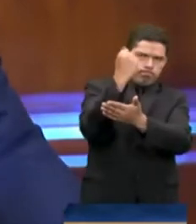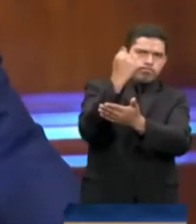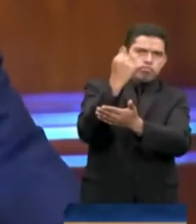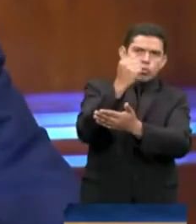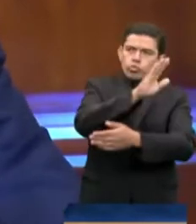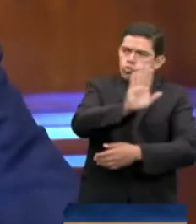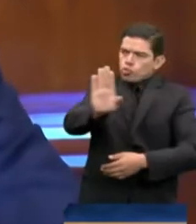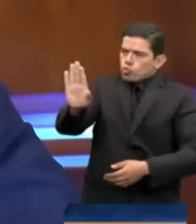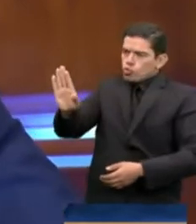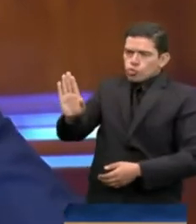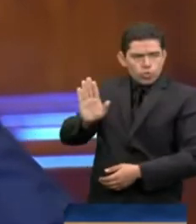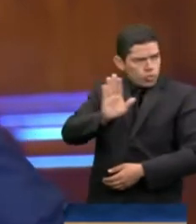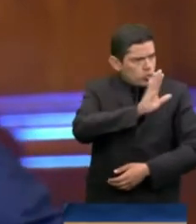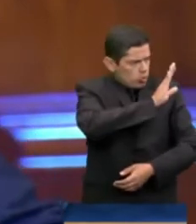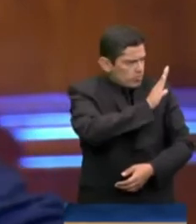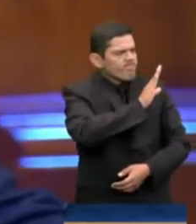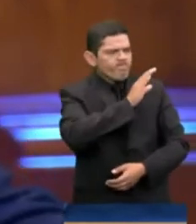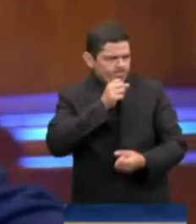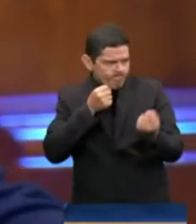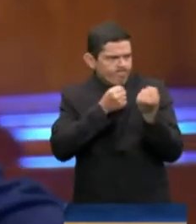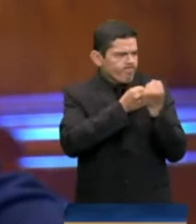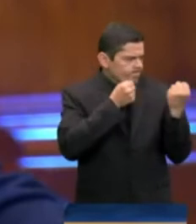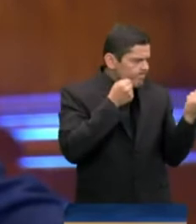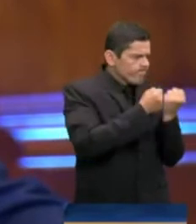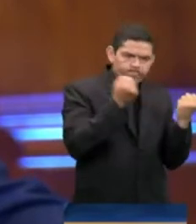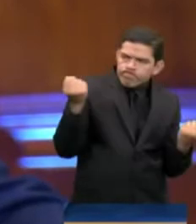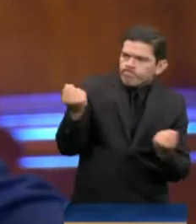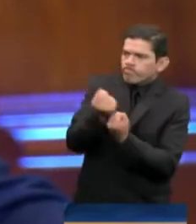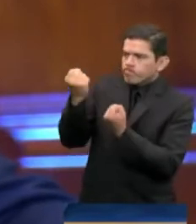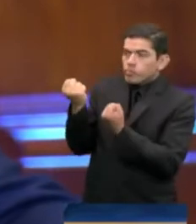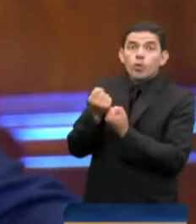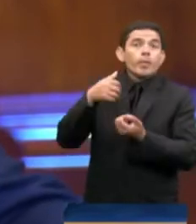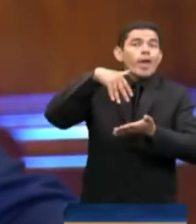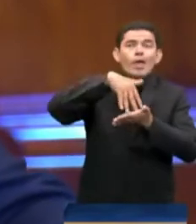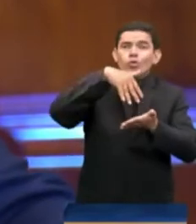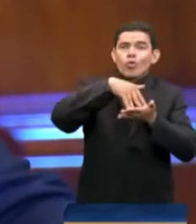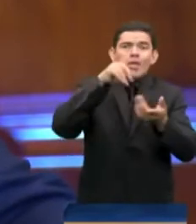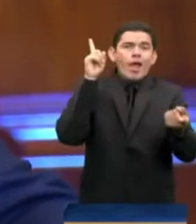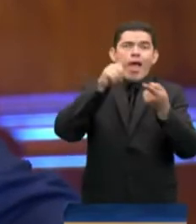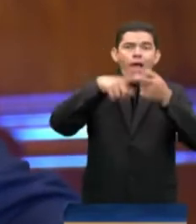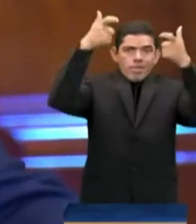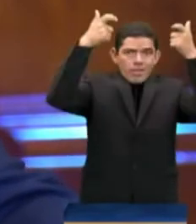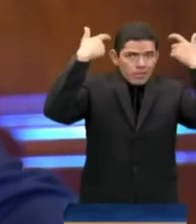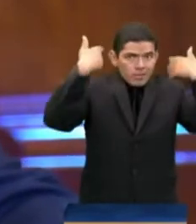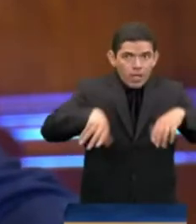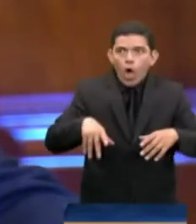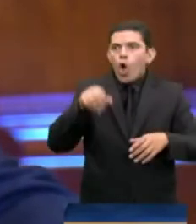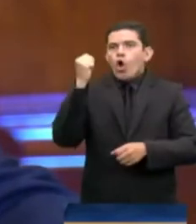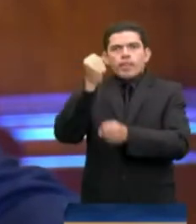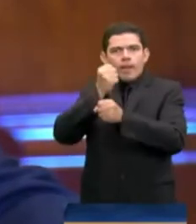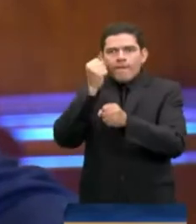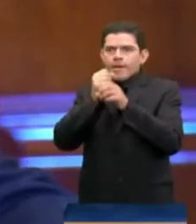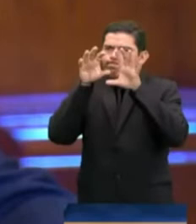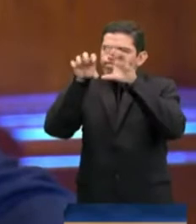ante sus propias batallas individuales, terminar sus estudios, consolidar su trabajo, tener